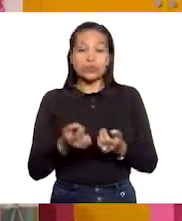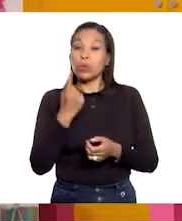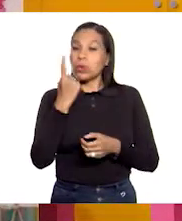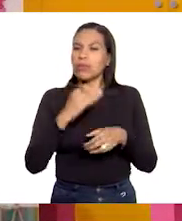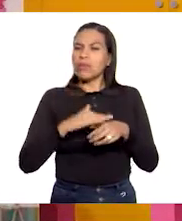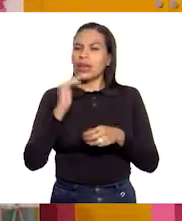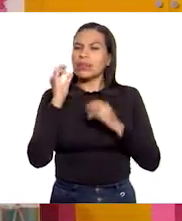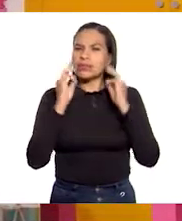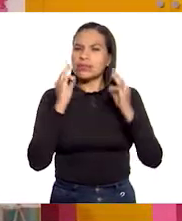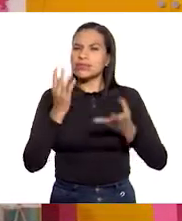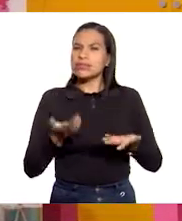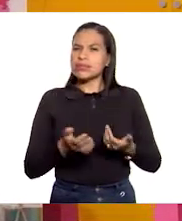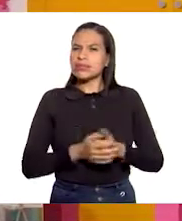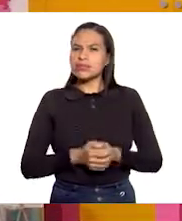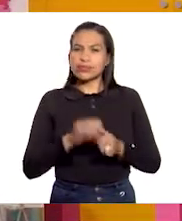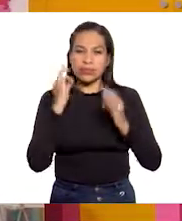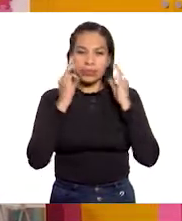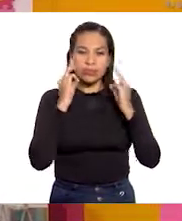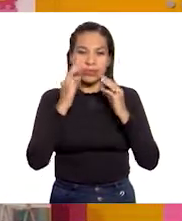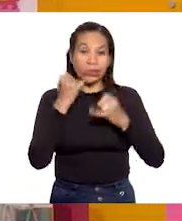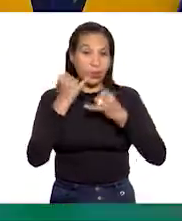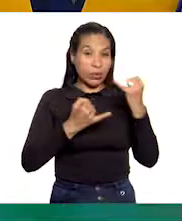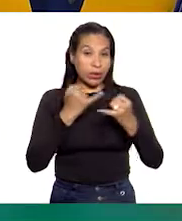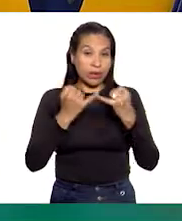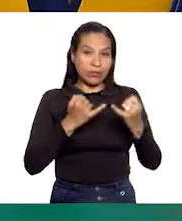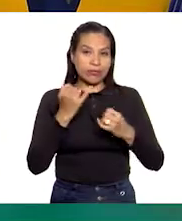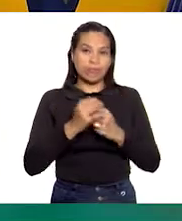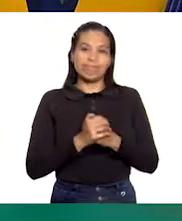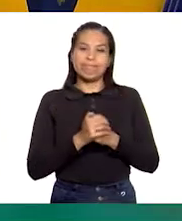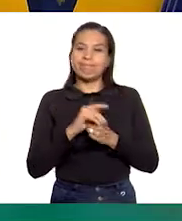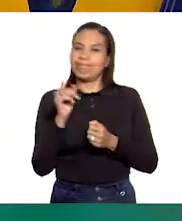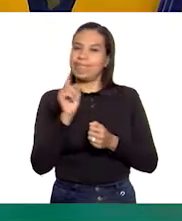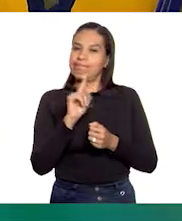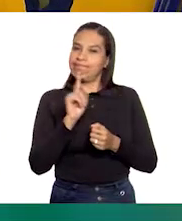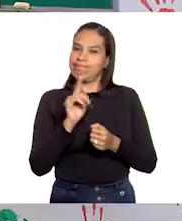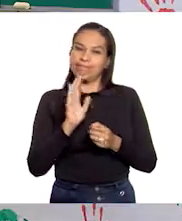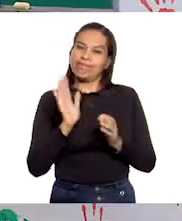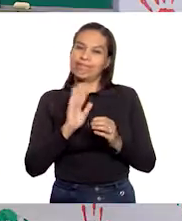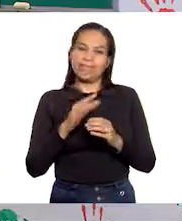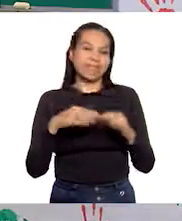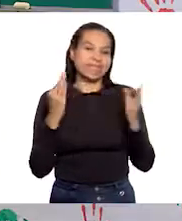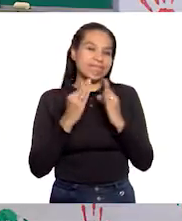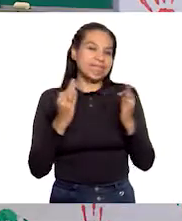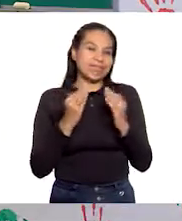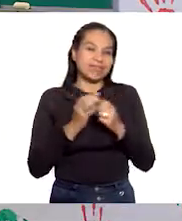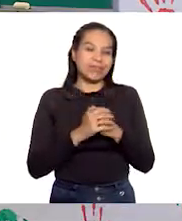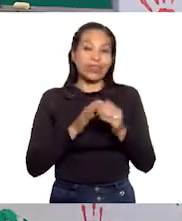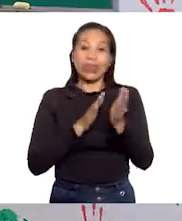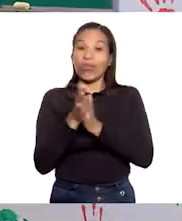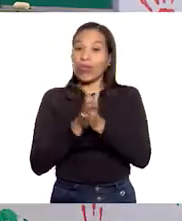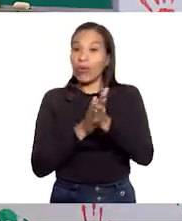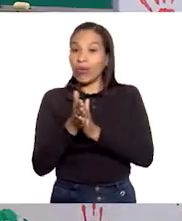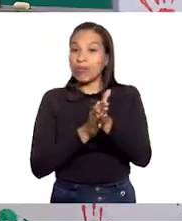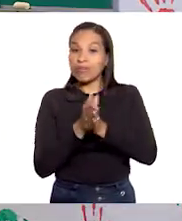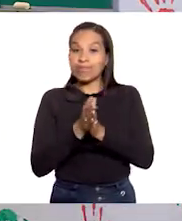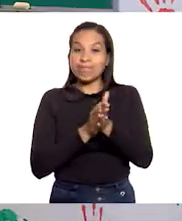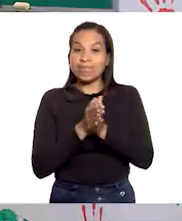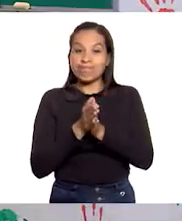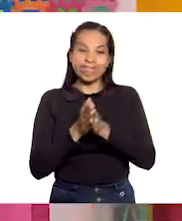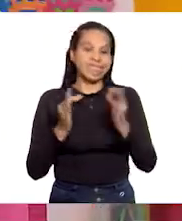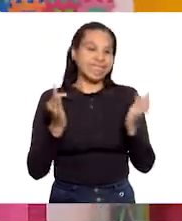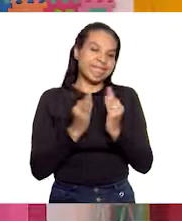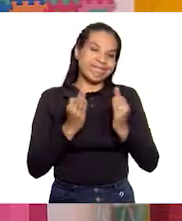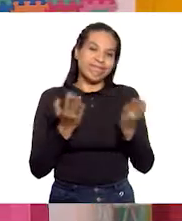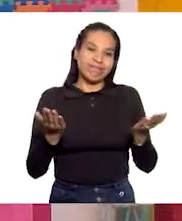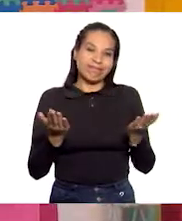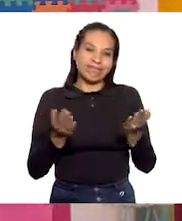importantes. El museo del juguete. ¿No? Frío. El del chocolate.